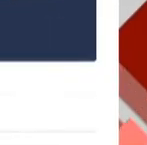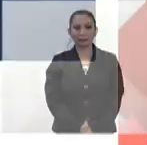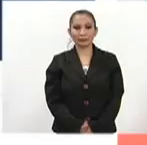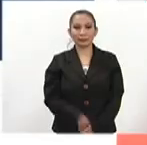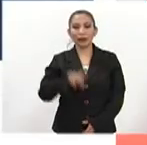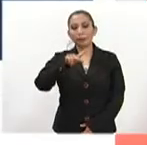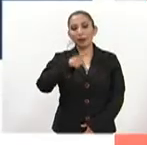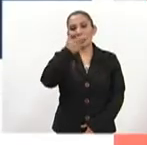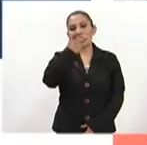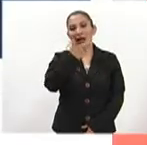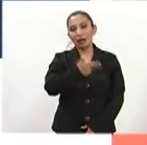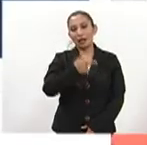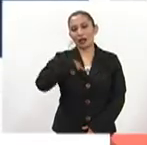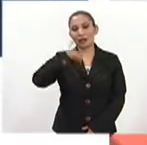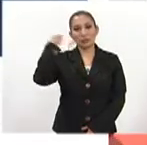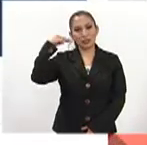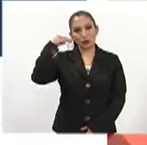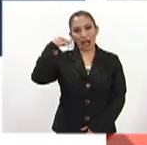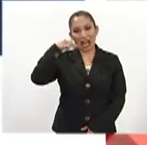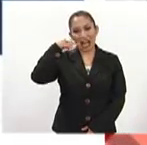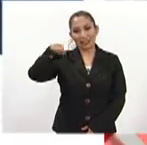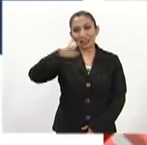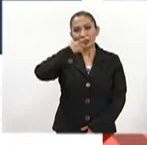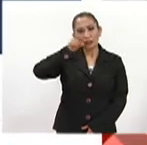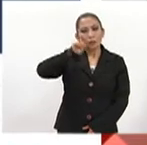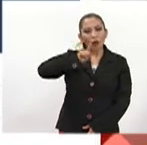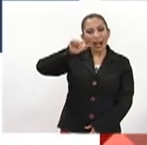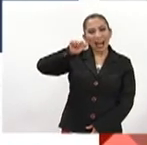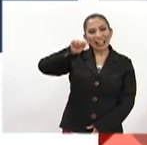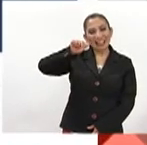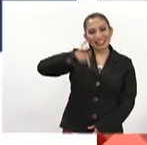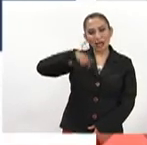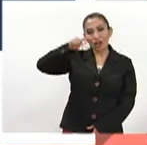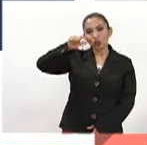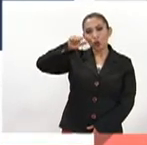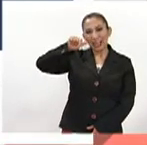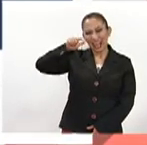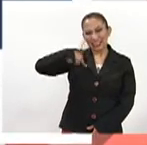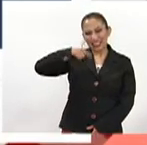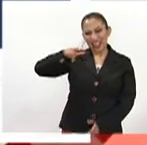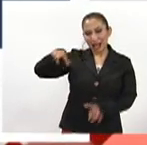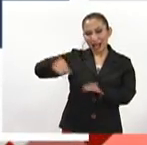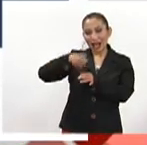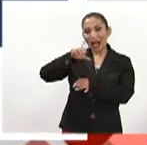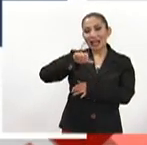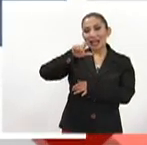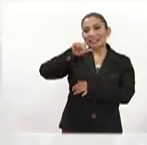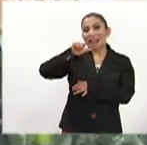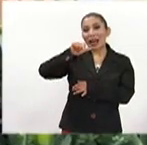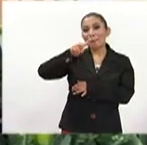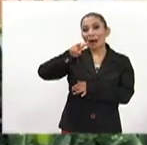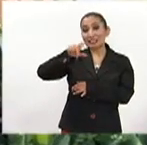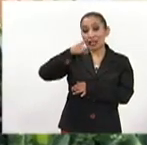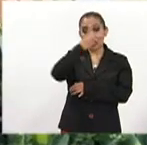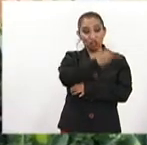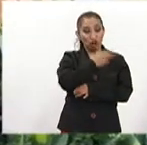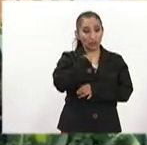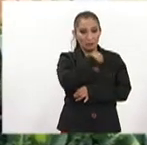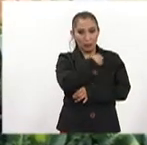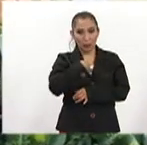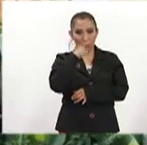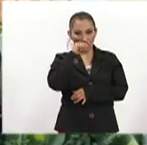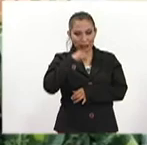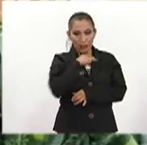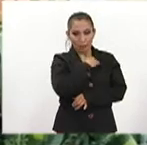La Procuraduría de Michoacán informó que la alcaldesa del municipio de Turicato, Gisela Vázquez Alaniz, y dos elementos de la